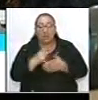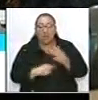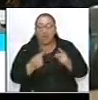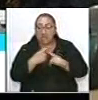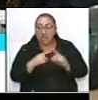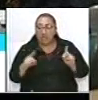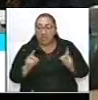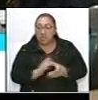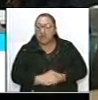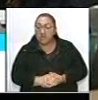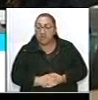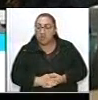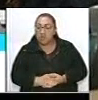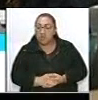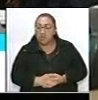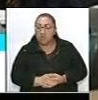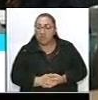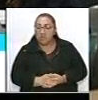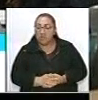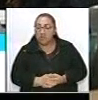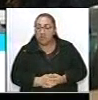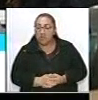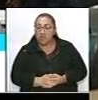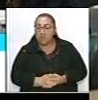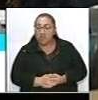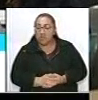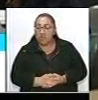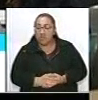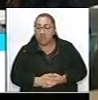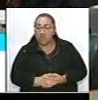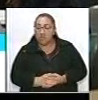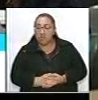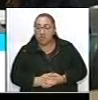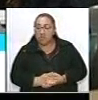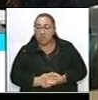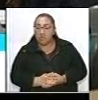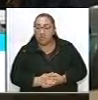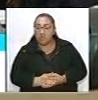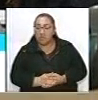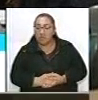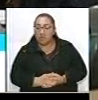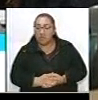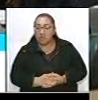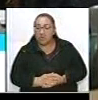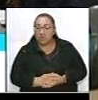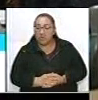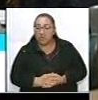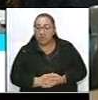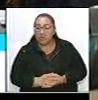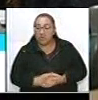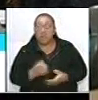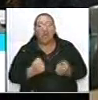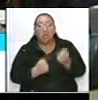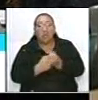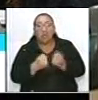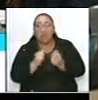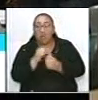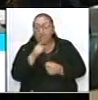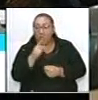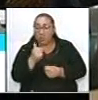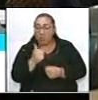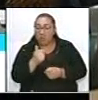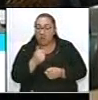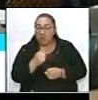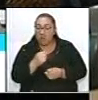diferencie qué tipo de serenos son. Tiene que ver cómo se llama un registro adjuntado con una